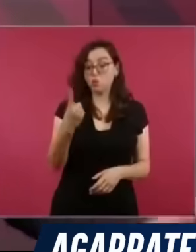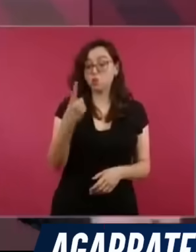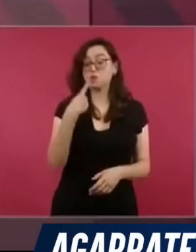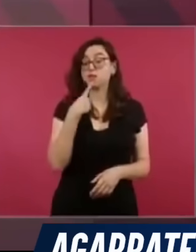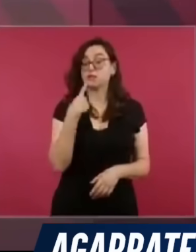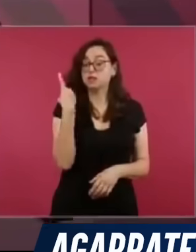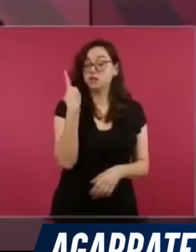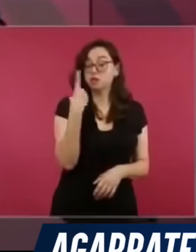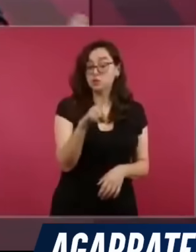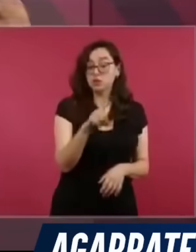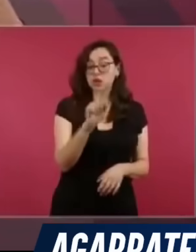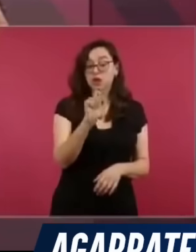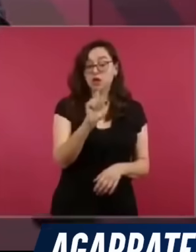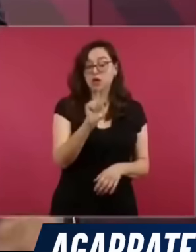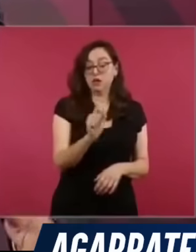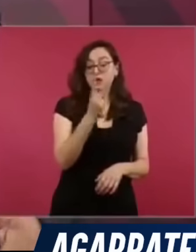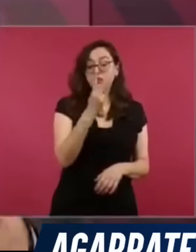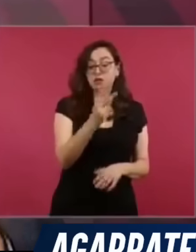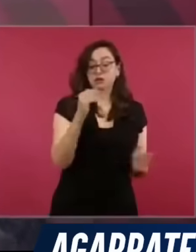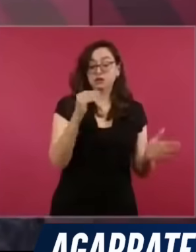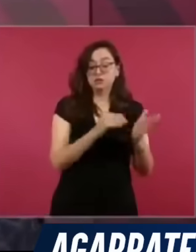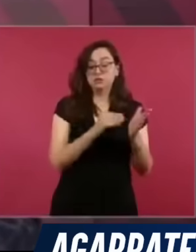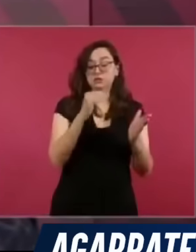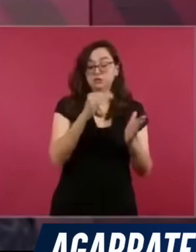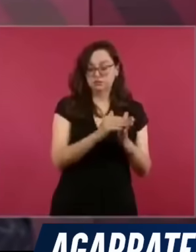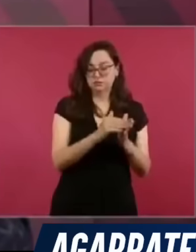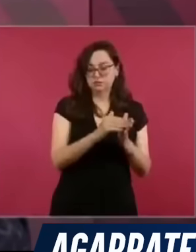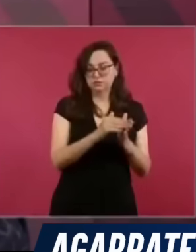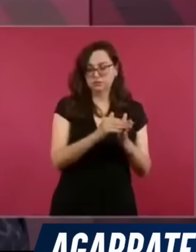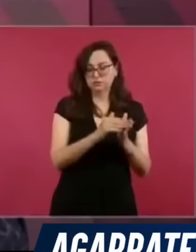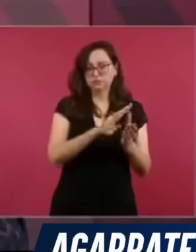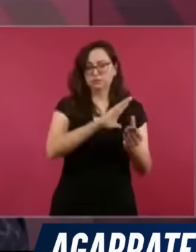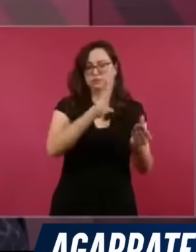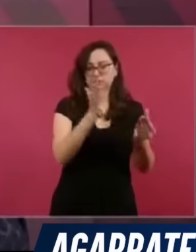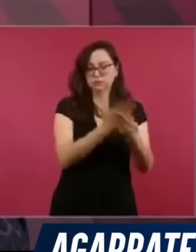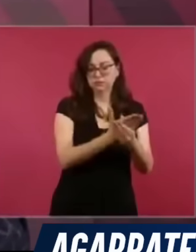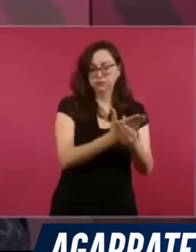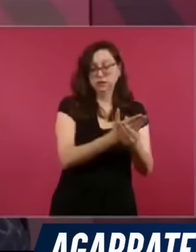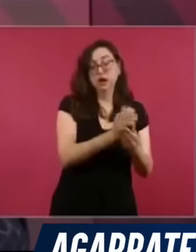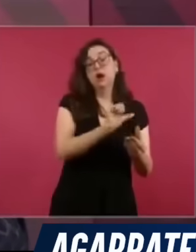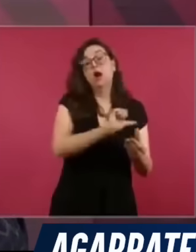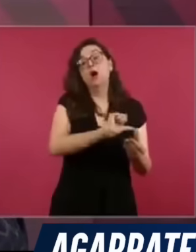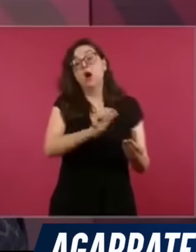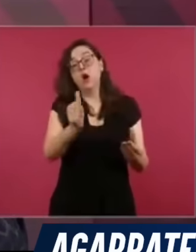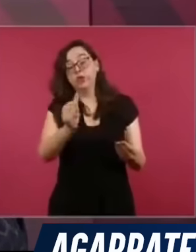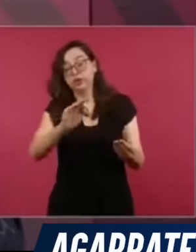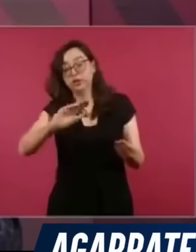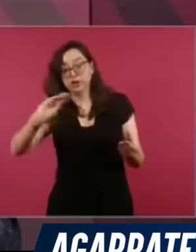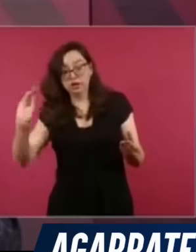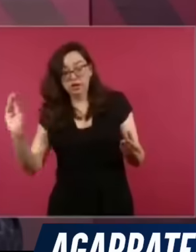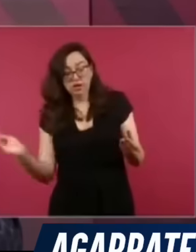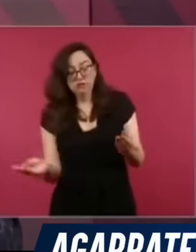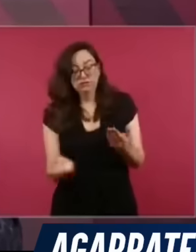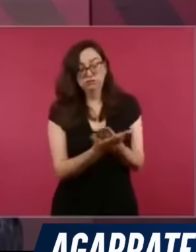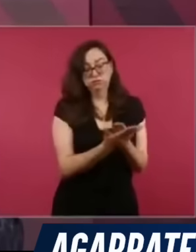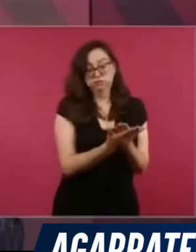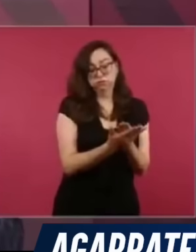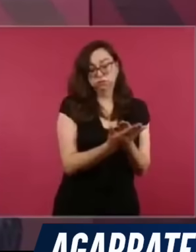más eh otro que lleva